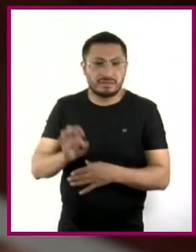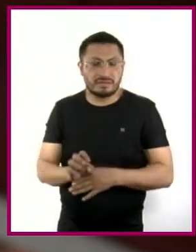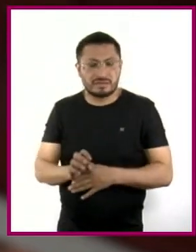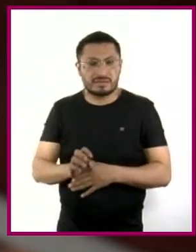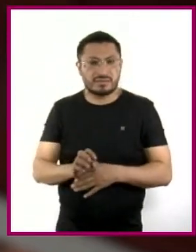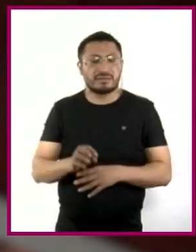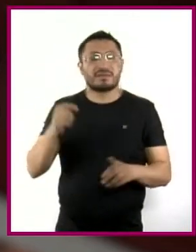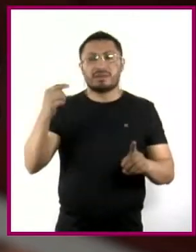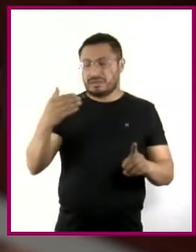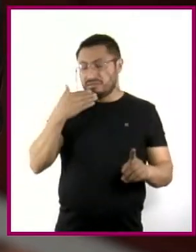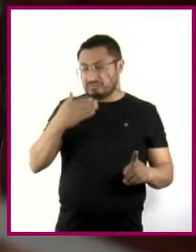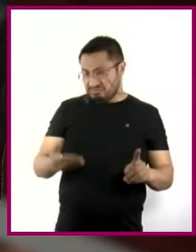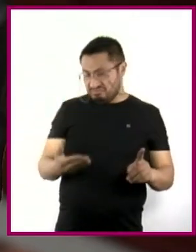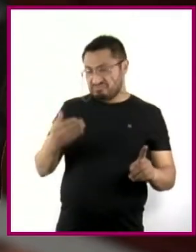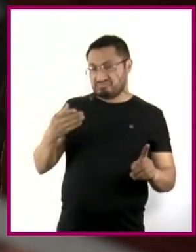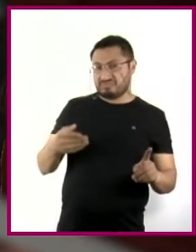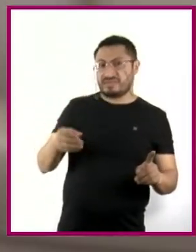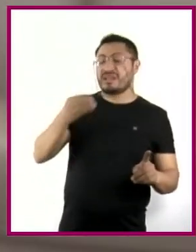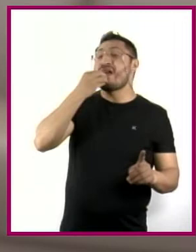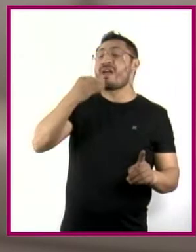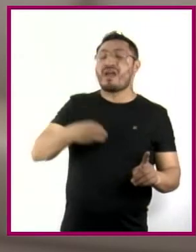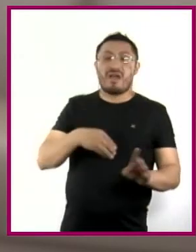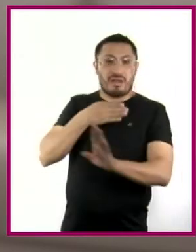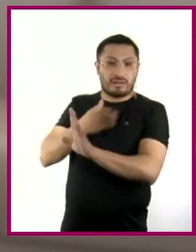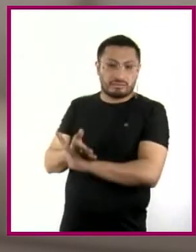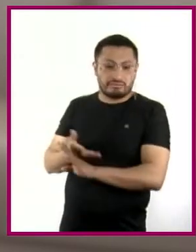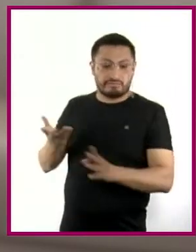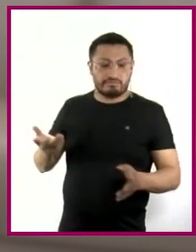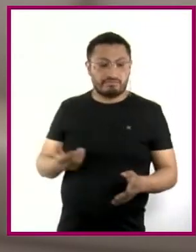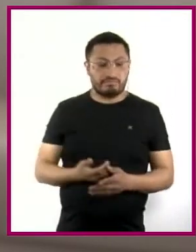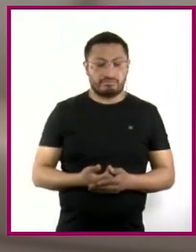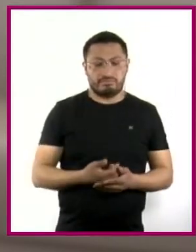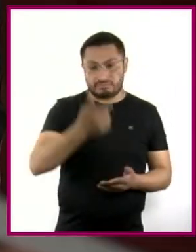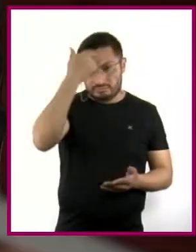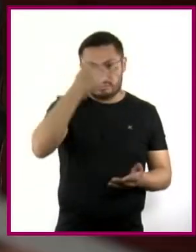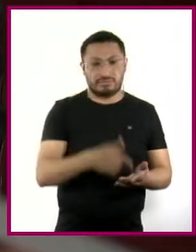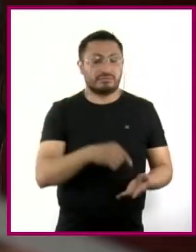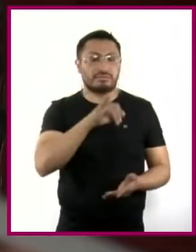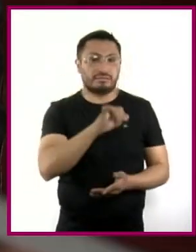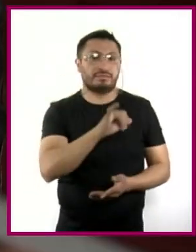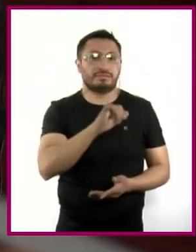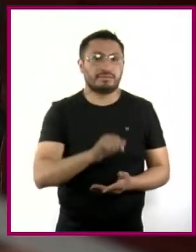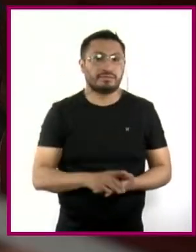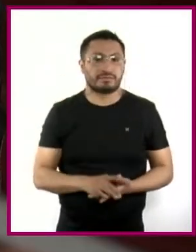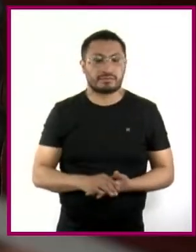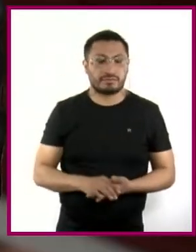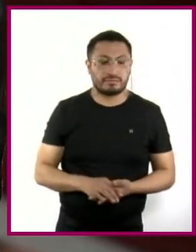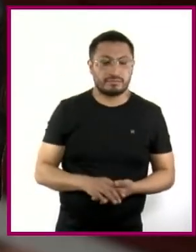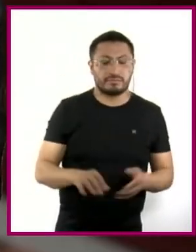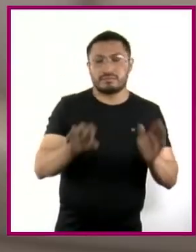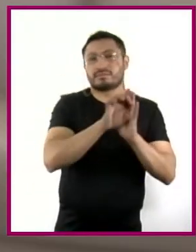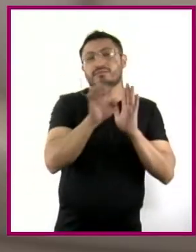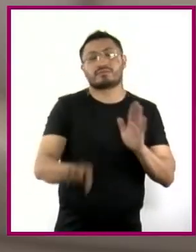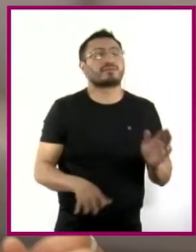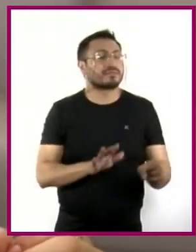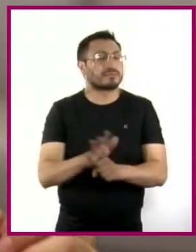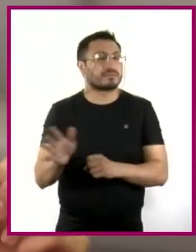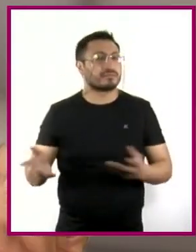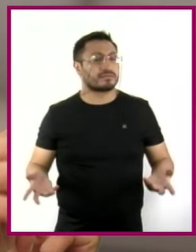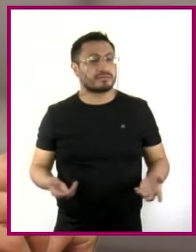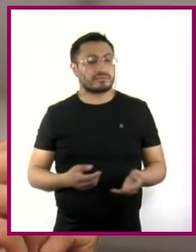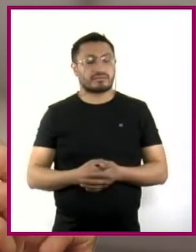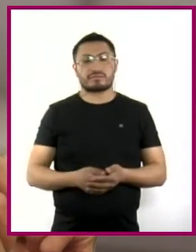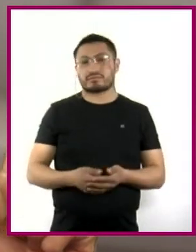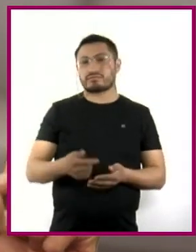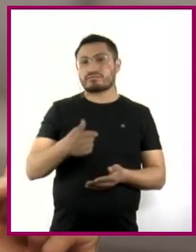es digna, aunque lastime a otro. Creo que sí. ¿Me puedes dar un ejemplo? Se